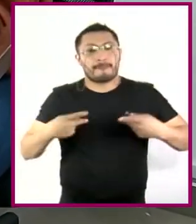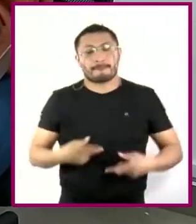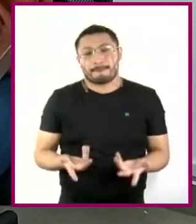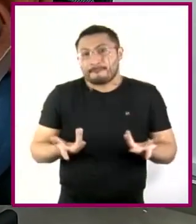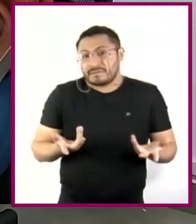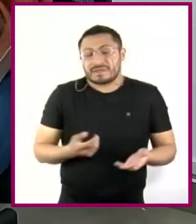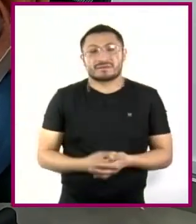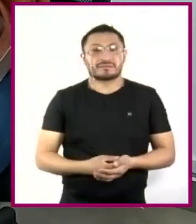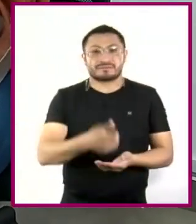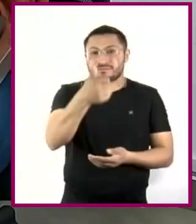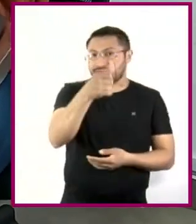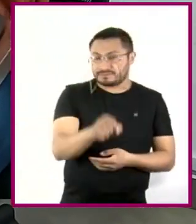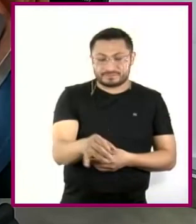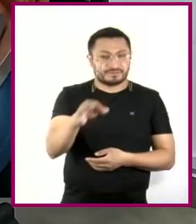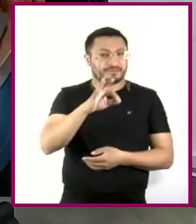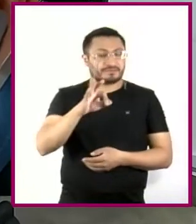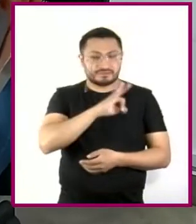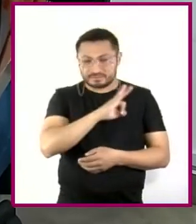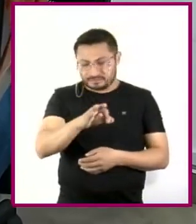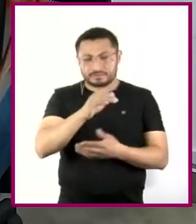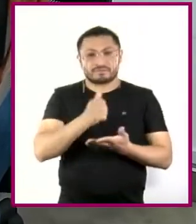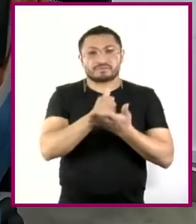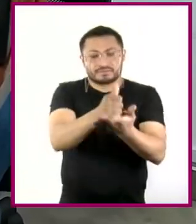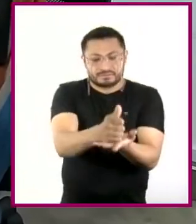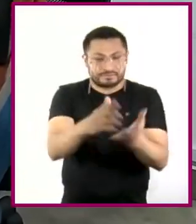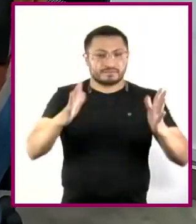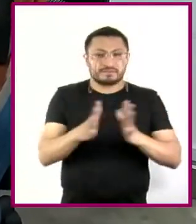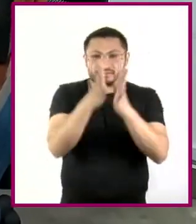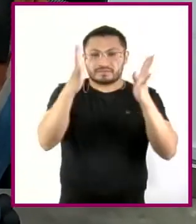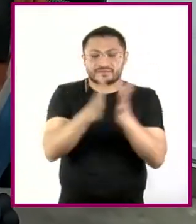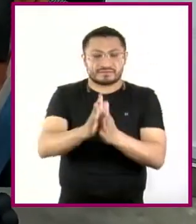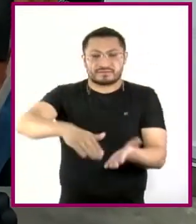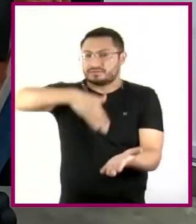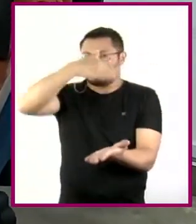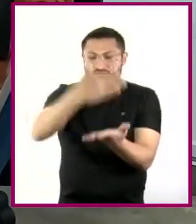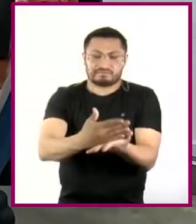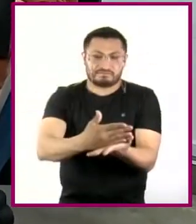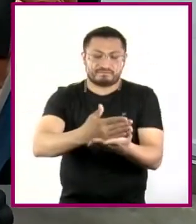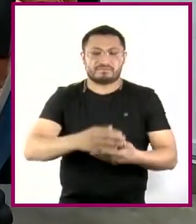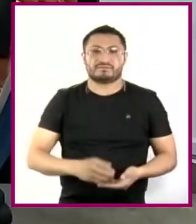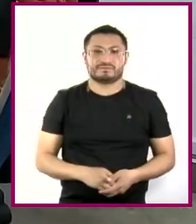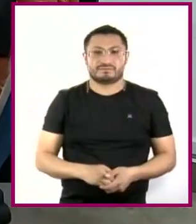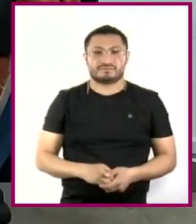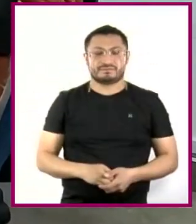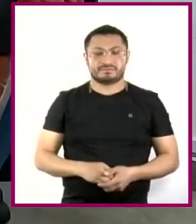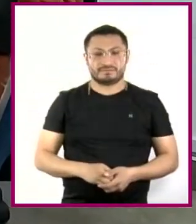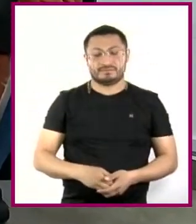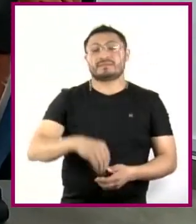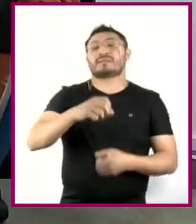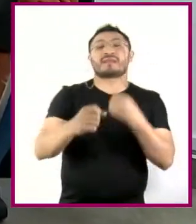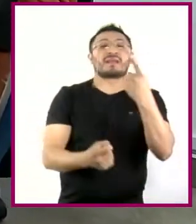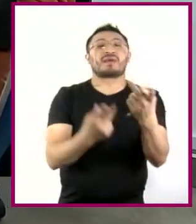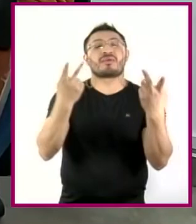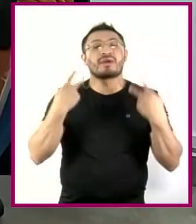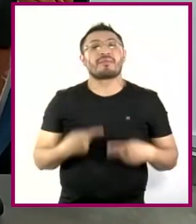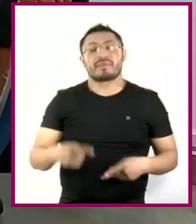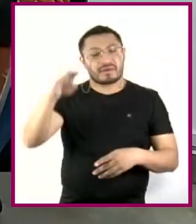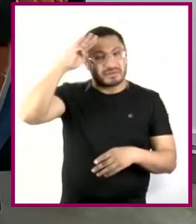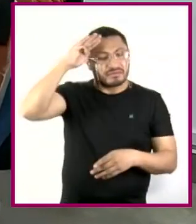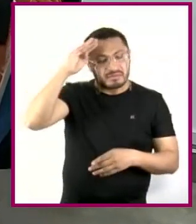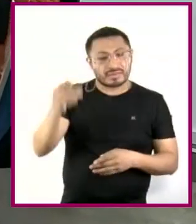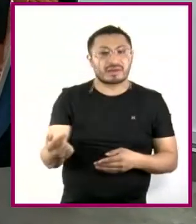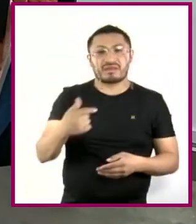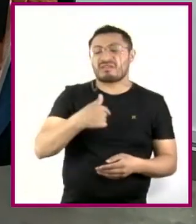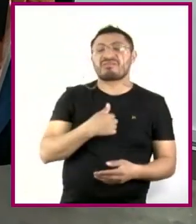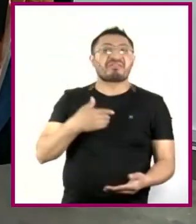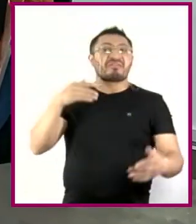pie. Así podemos participar y ayudar a detener los daños. Exactamente. Algunas personas piensan, yo no me meto porque ni